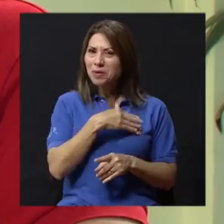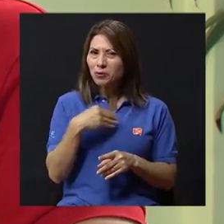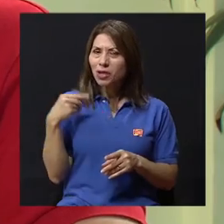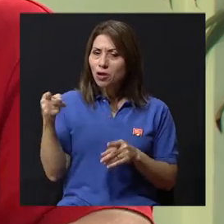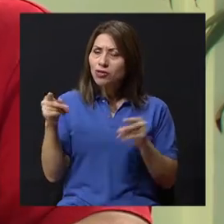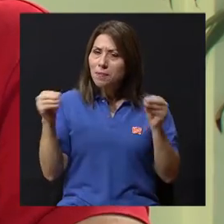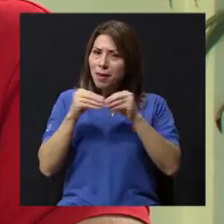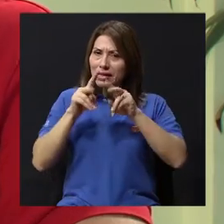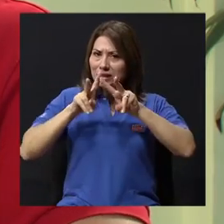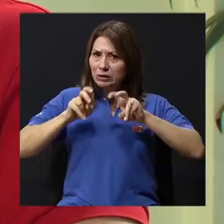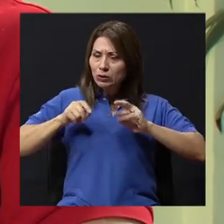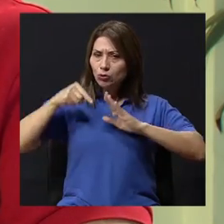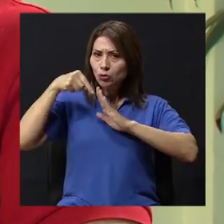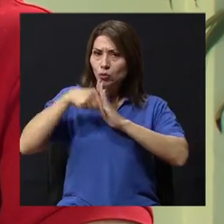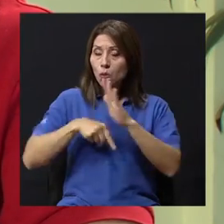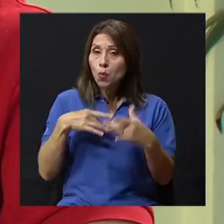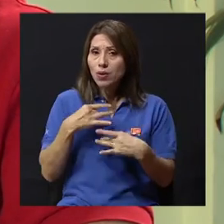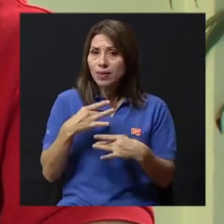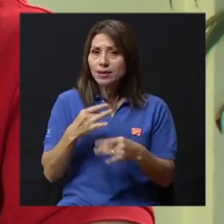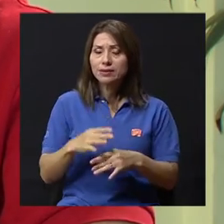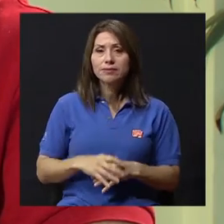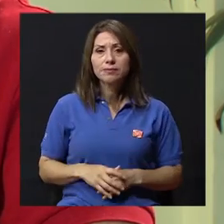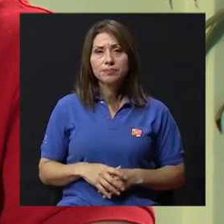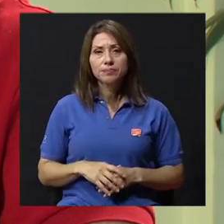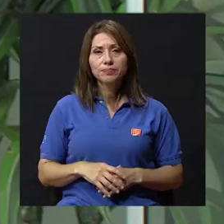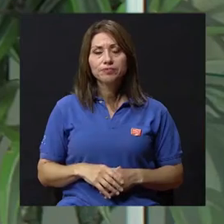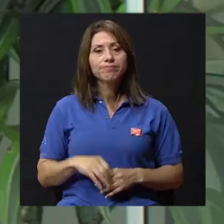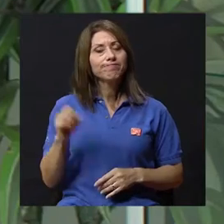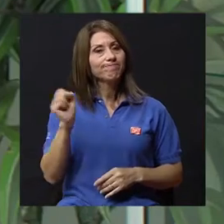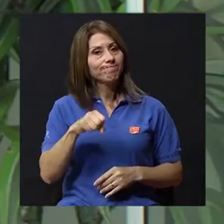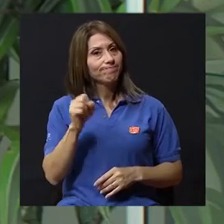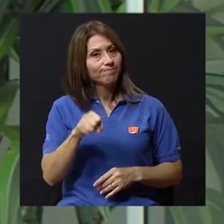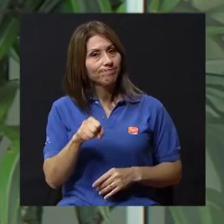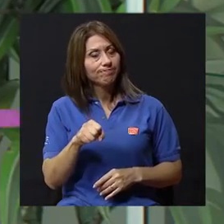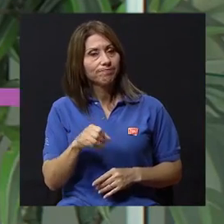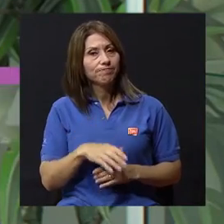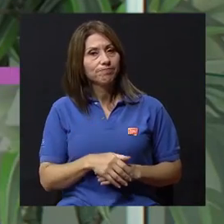sí me gustaría como que lo amplíe un poco más, porque me pareció muy interesante. Claro.